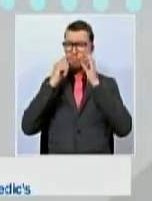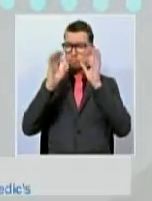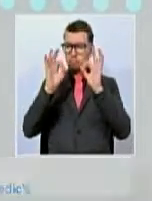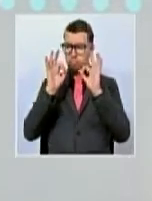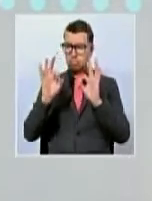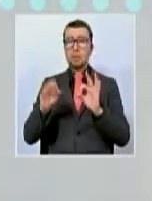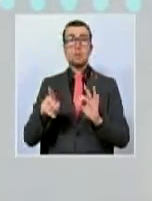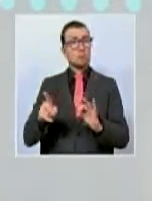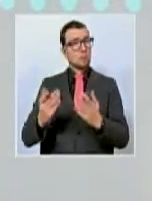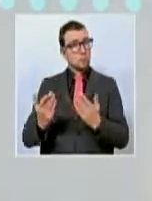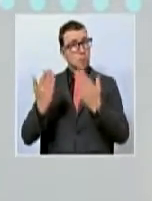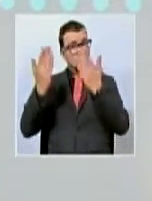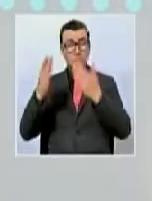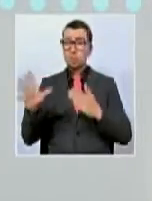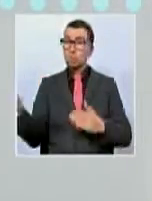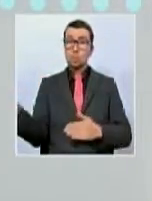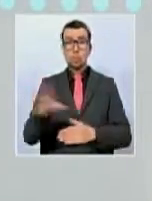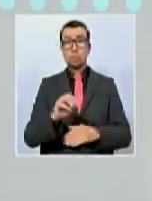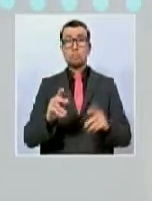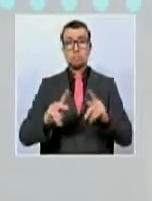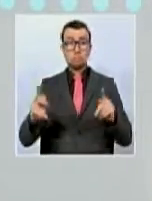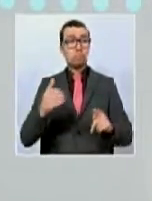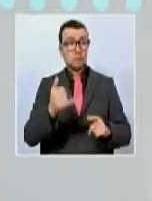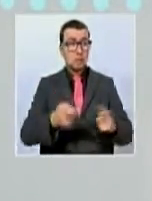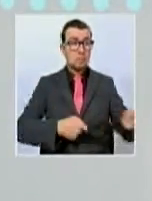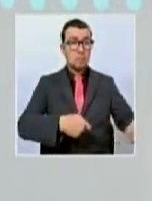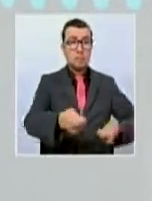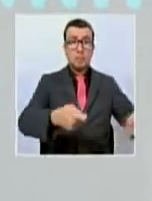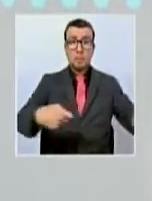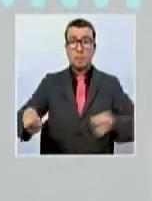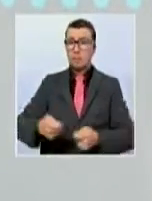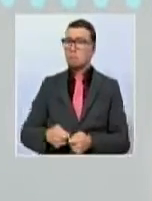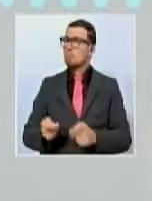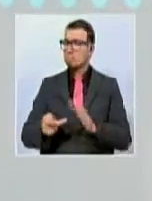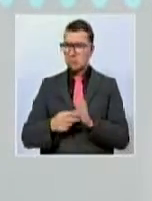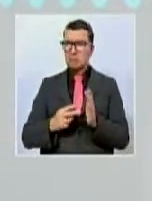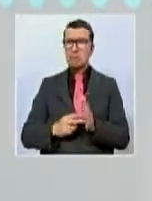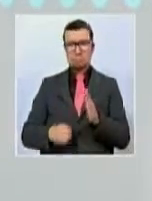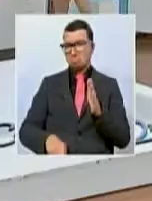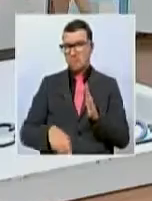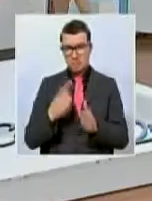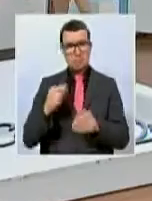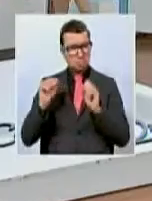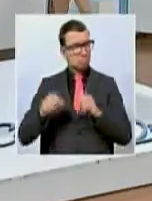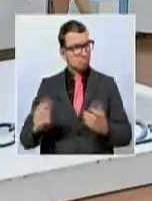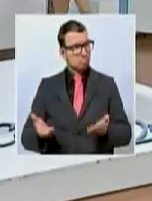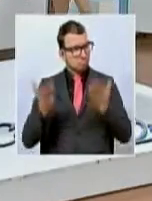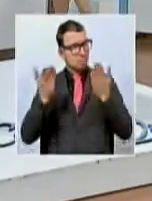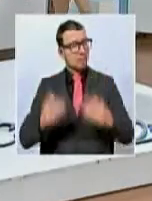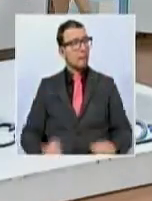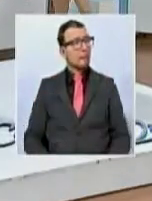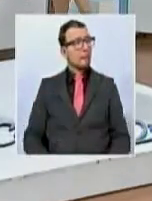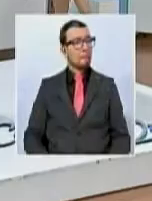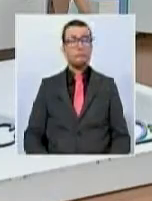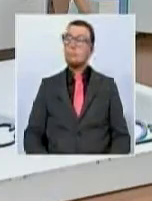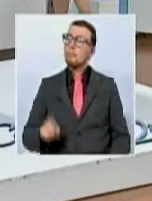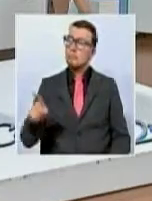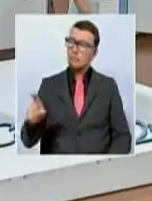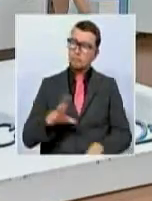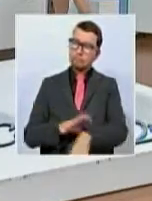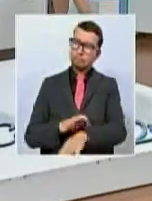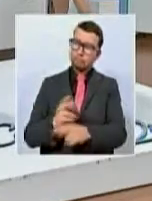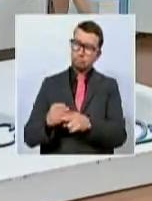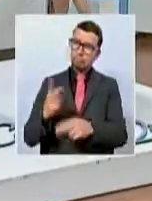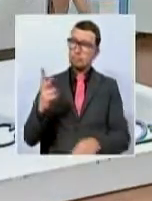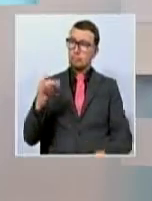bienestar de todos nuestros consumidores finales. Entonces, abramos paso a este espacio. Gracias, ingeniero. Doctora Viviana,